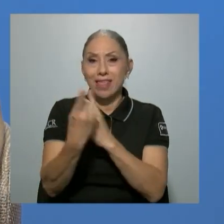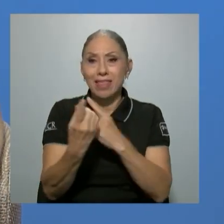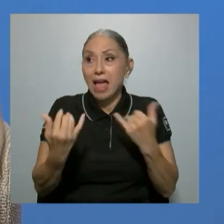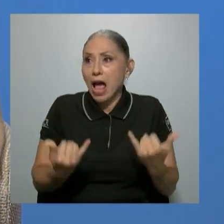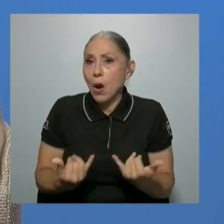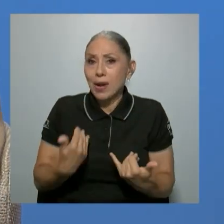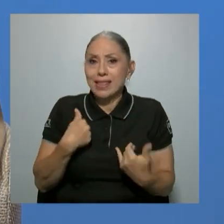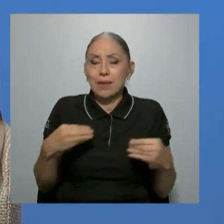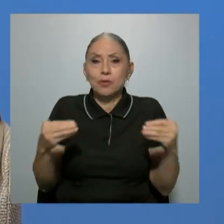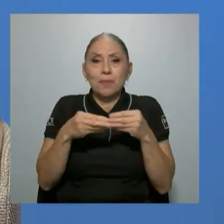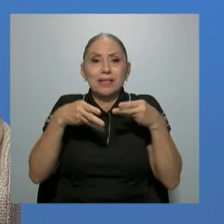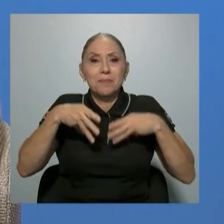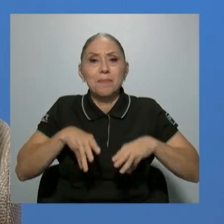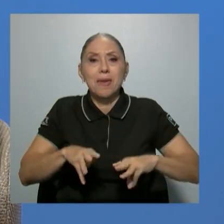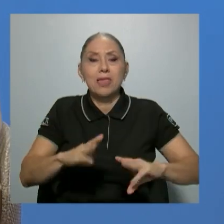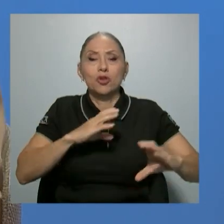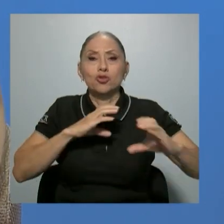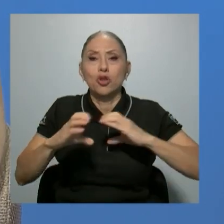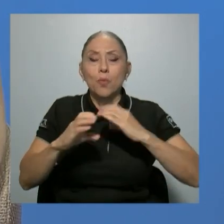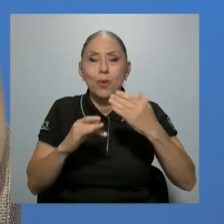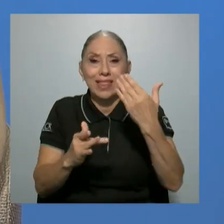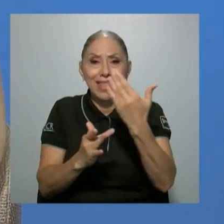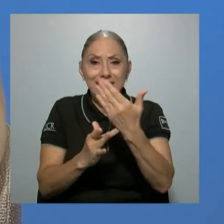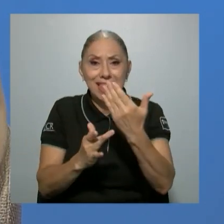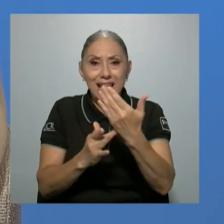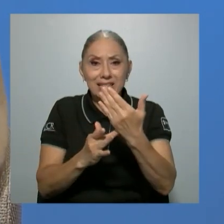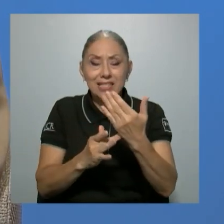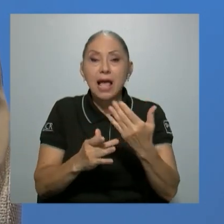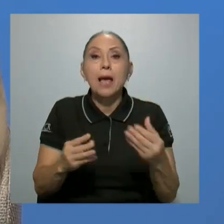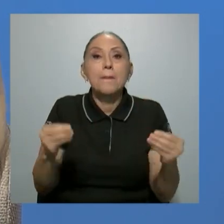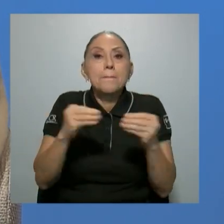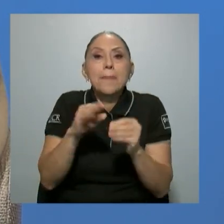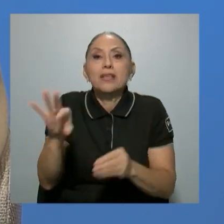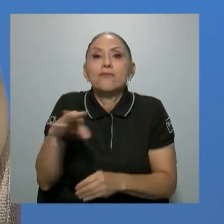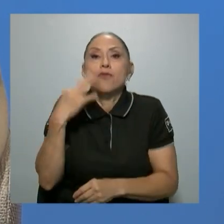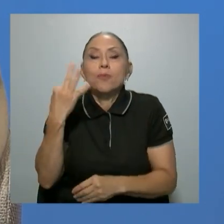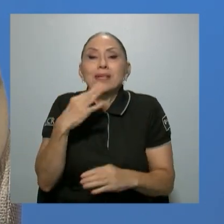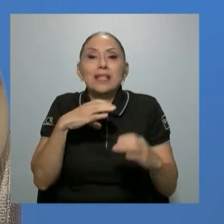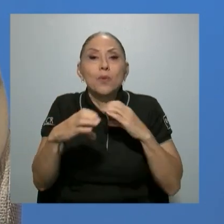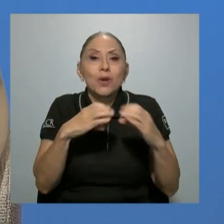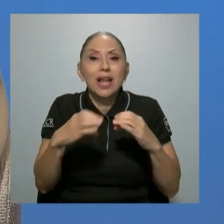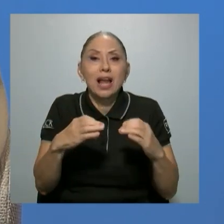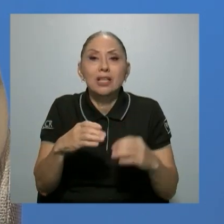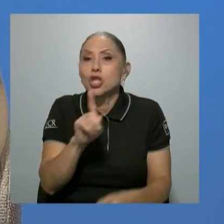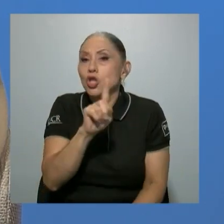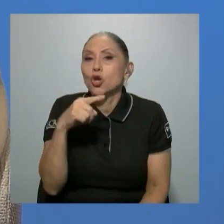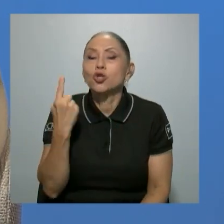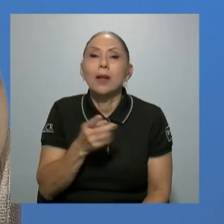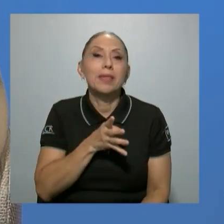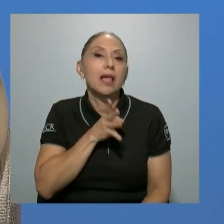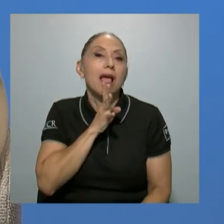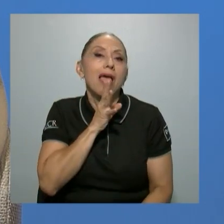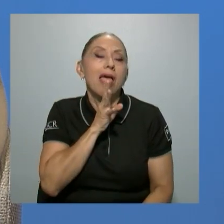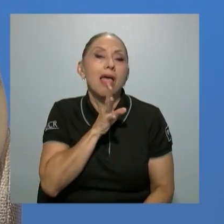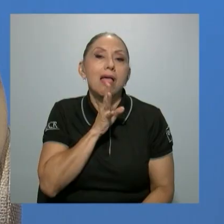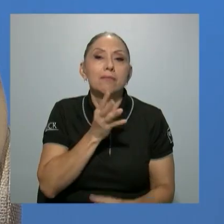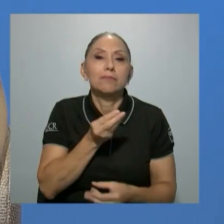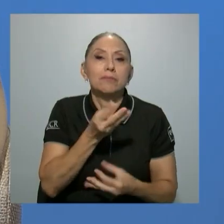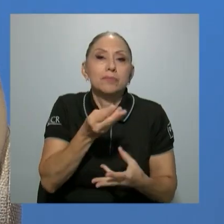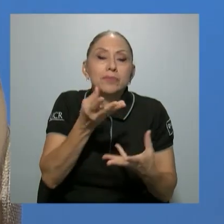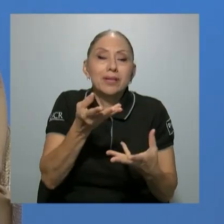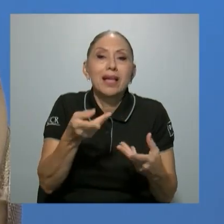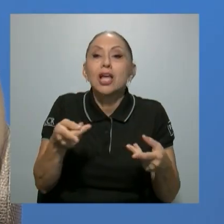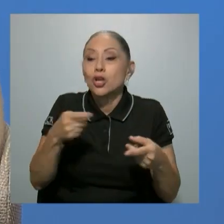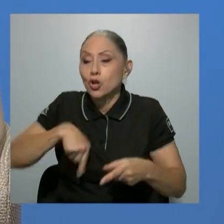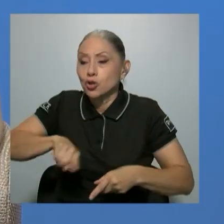de comunicarnos ya no verbalmente, recibimos mucha información vía digital, y eso